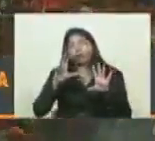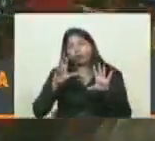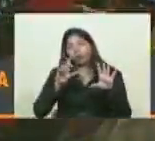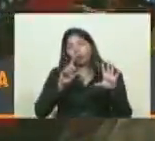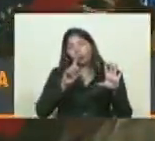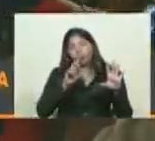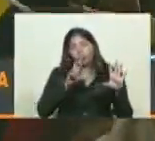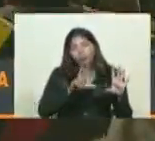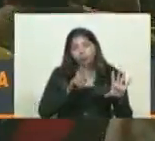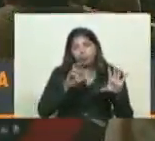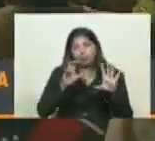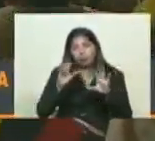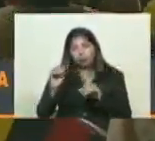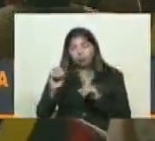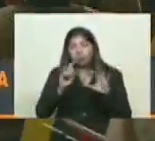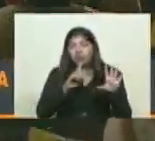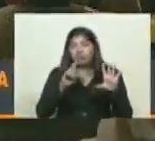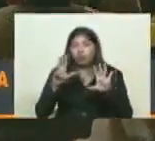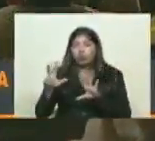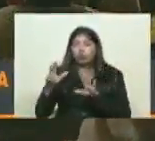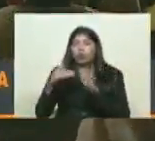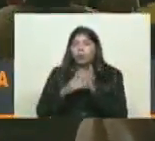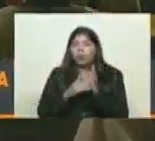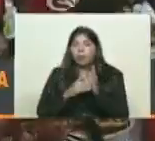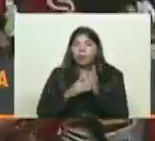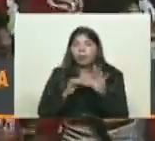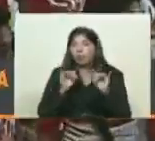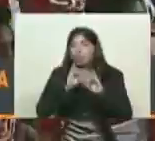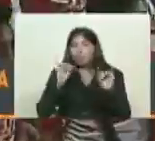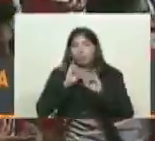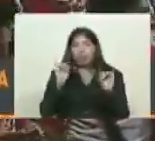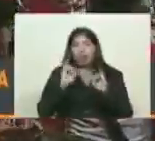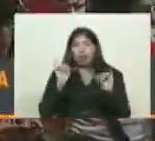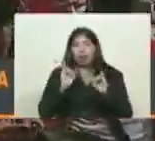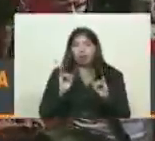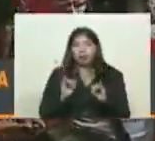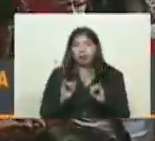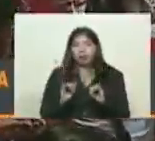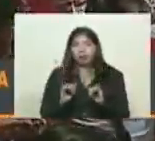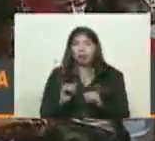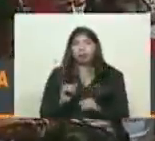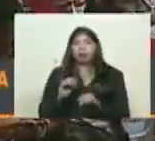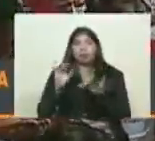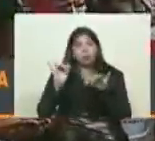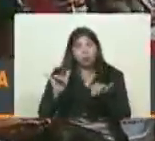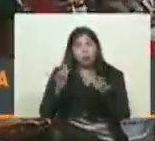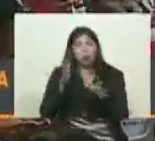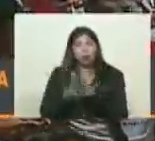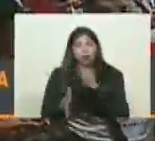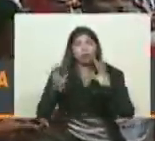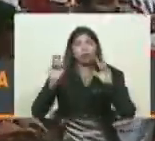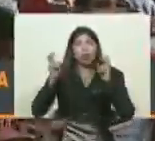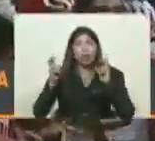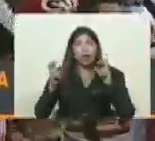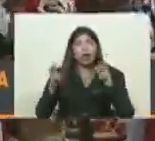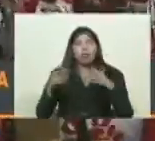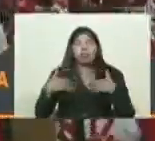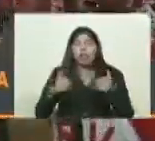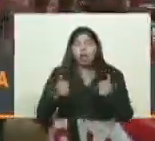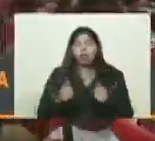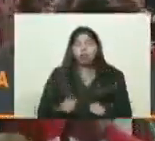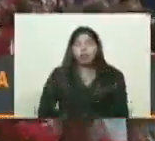818 mil casos han sido resueltos en su mayoría en el mismo ámbito de la salud. Más de